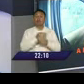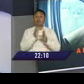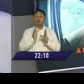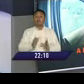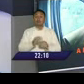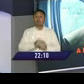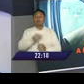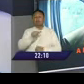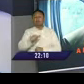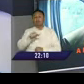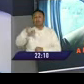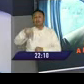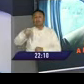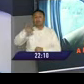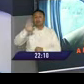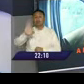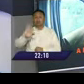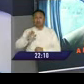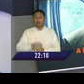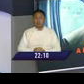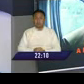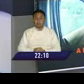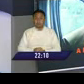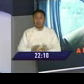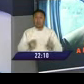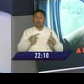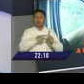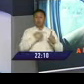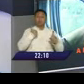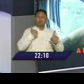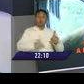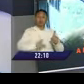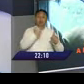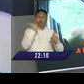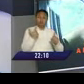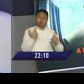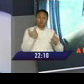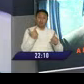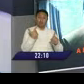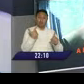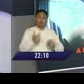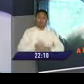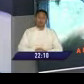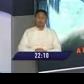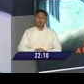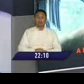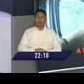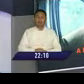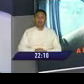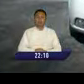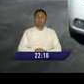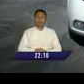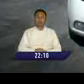funcionario de la Agencia Nacional de Tránsito. El sujeto portaba un arma de fuego tipo revólver.